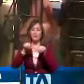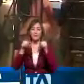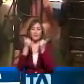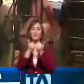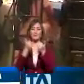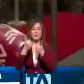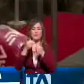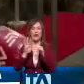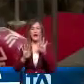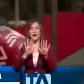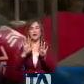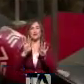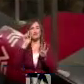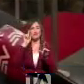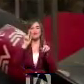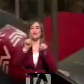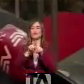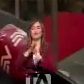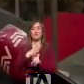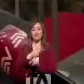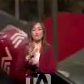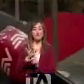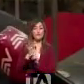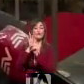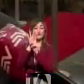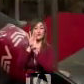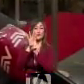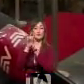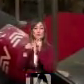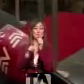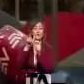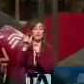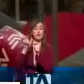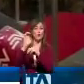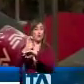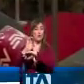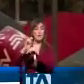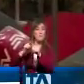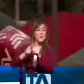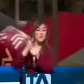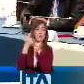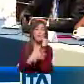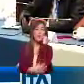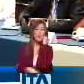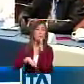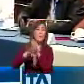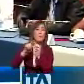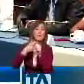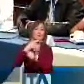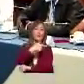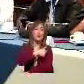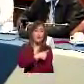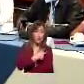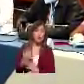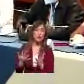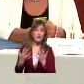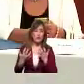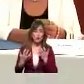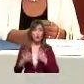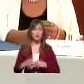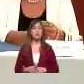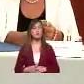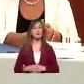sus reparos. Yo de manera especial quisiera que el pueblo primero se inmunice, se vacune. En esta reunión también